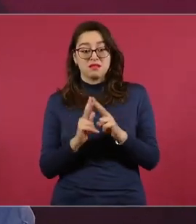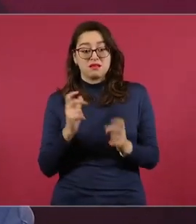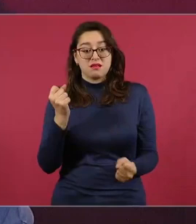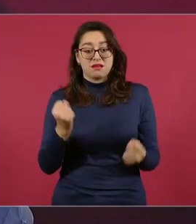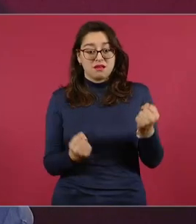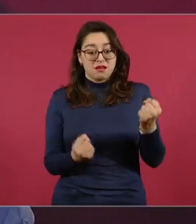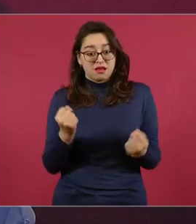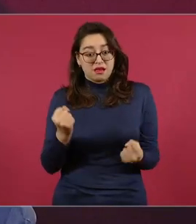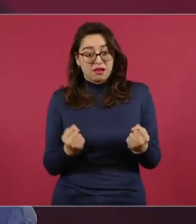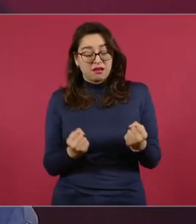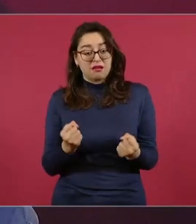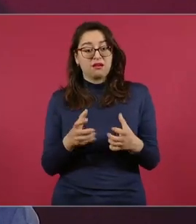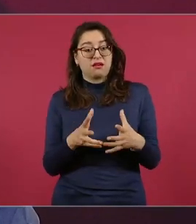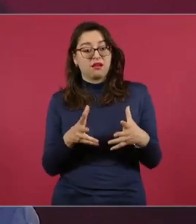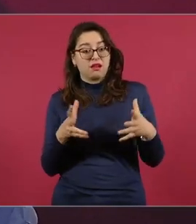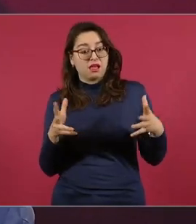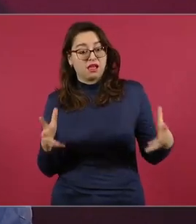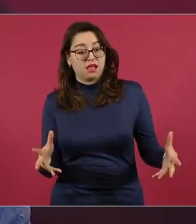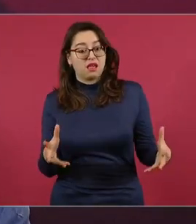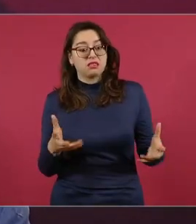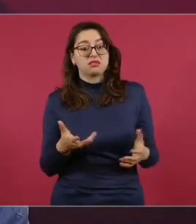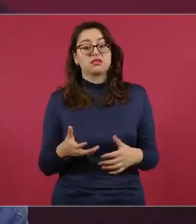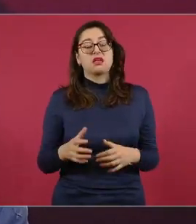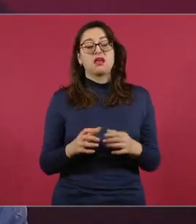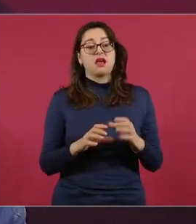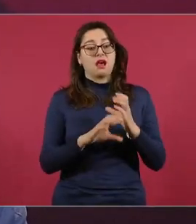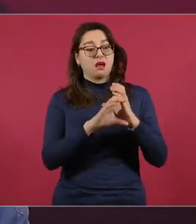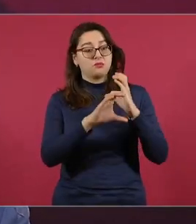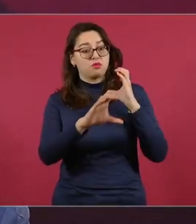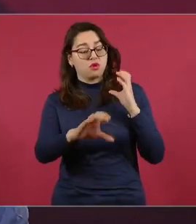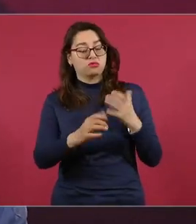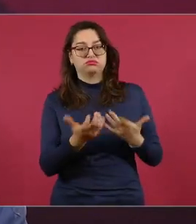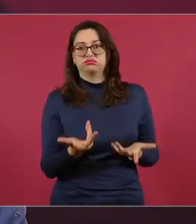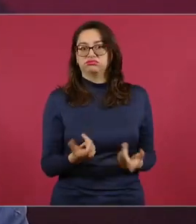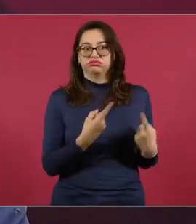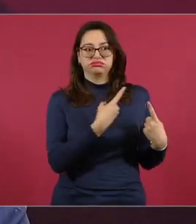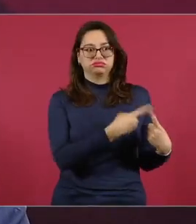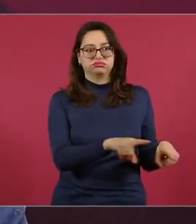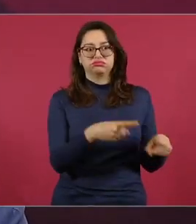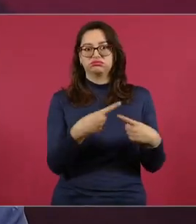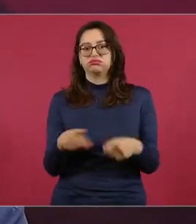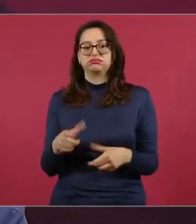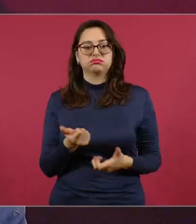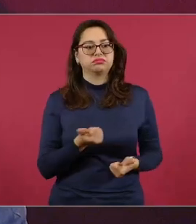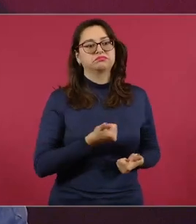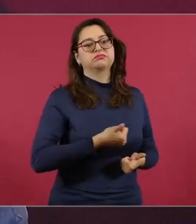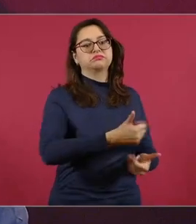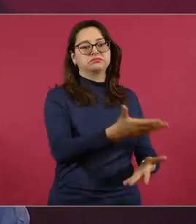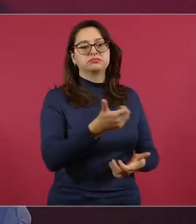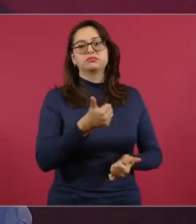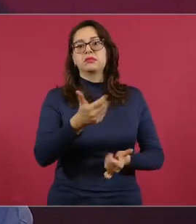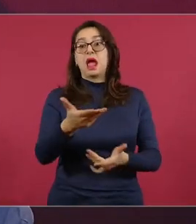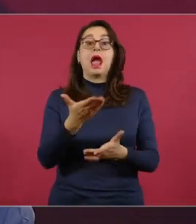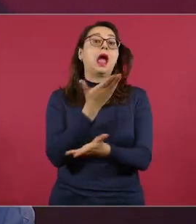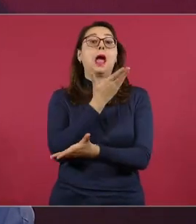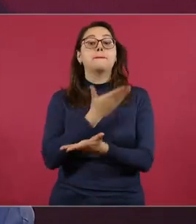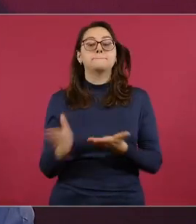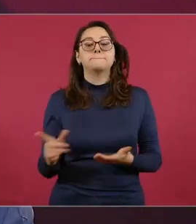es, tractores, camiones Thornton, y habilitar de esta forma 1,000 centros de